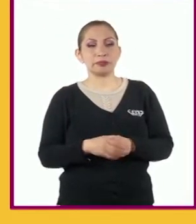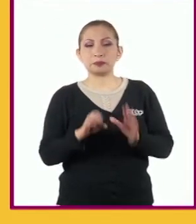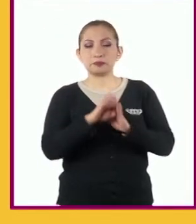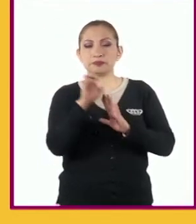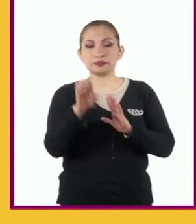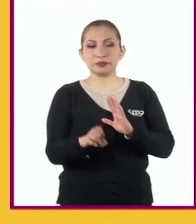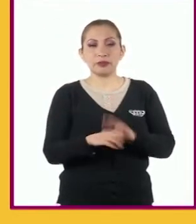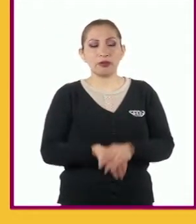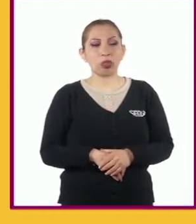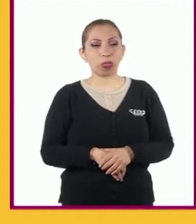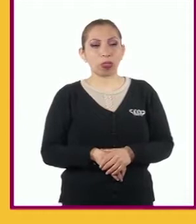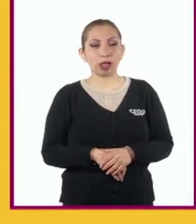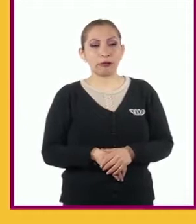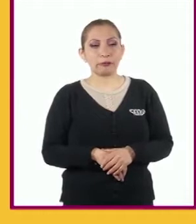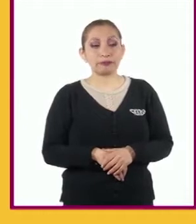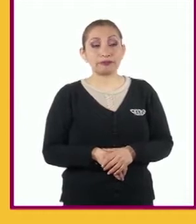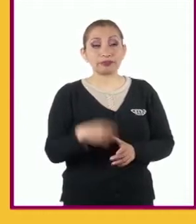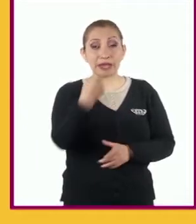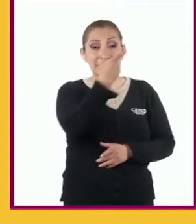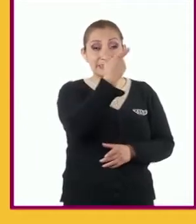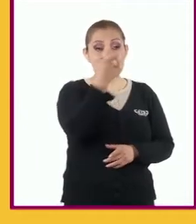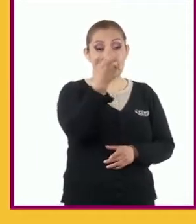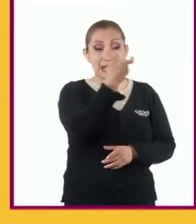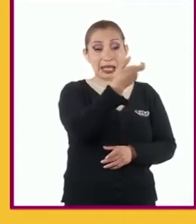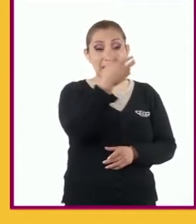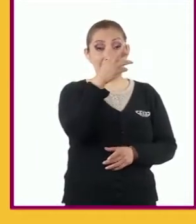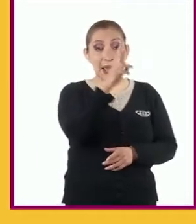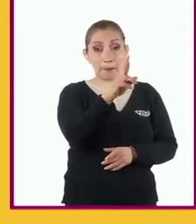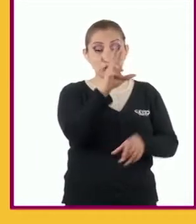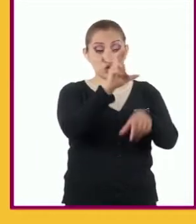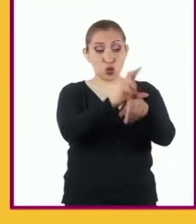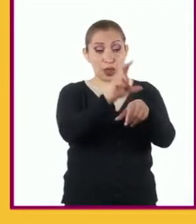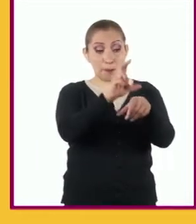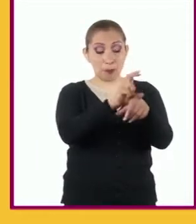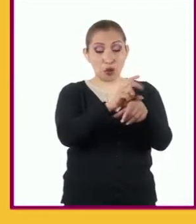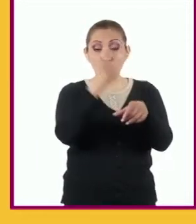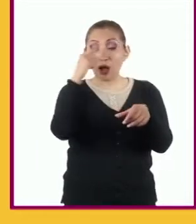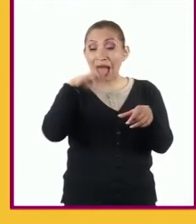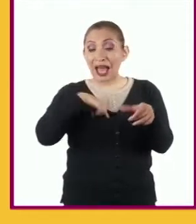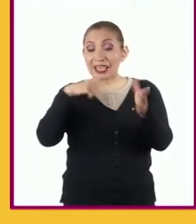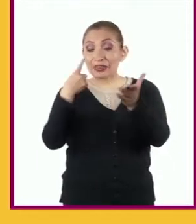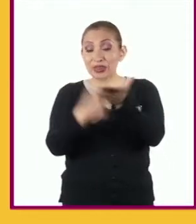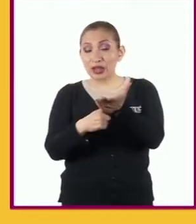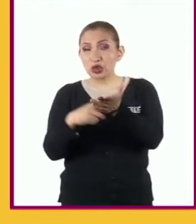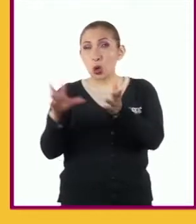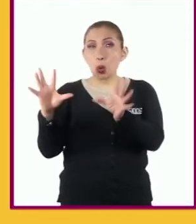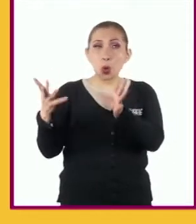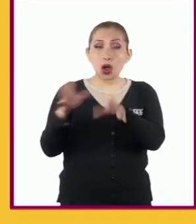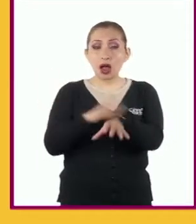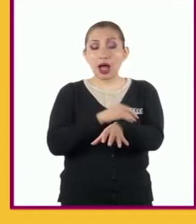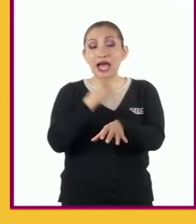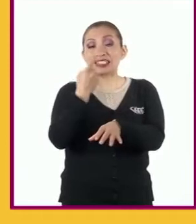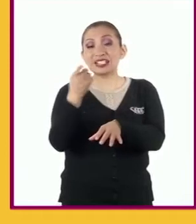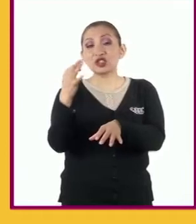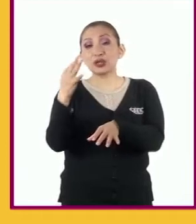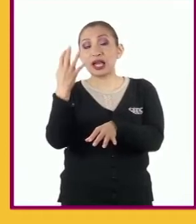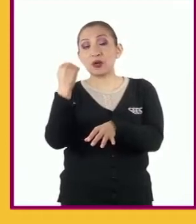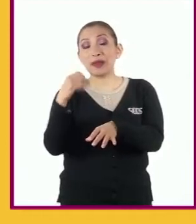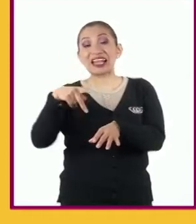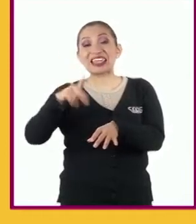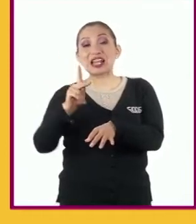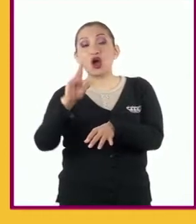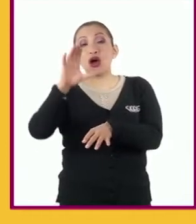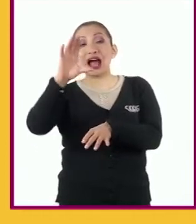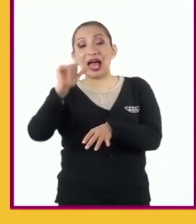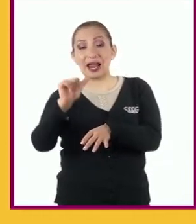Ejemplo, por cada 100 gramos de huevo se estima un valor calórico de 159